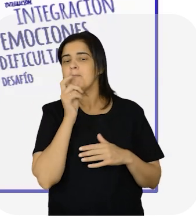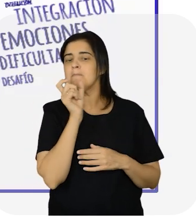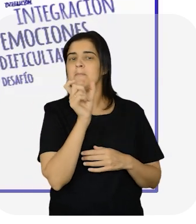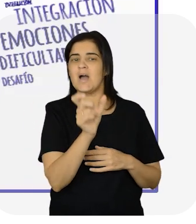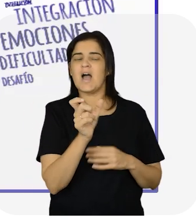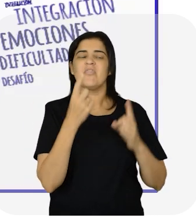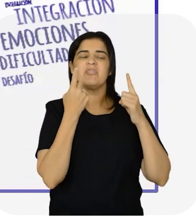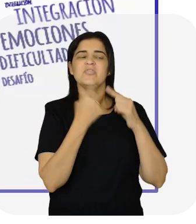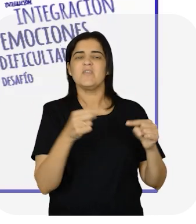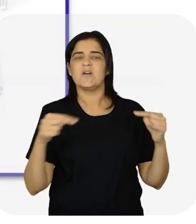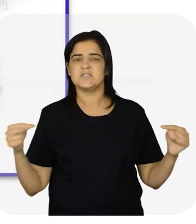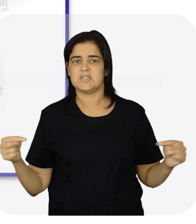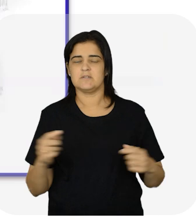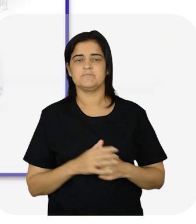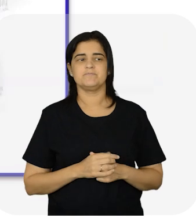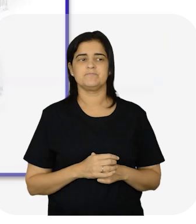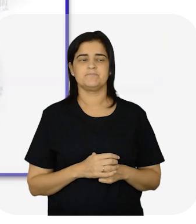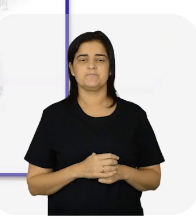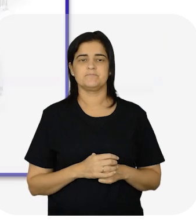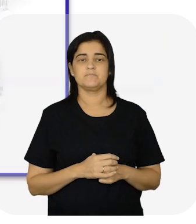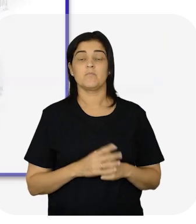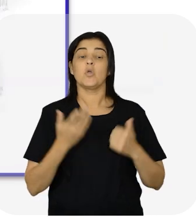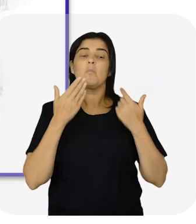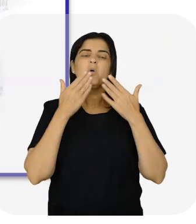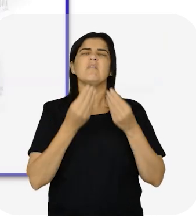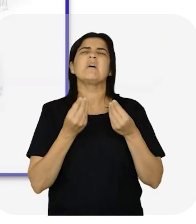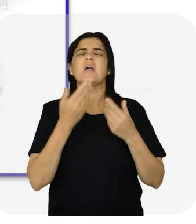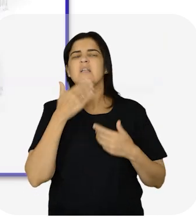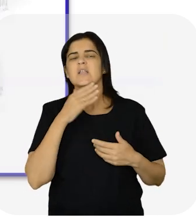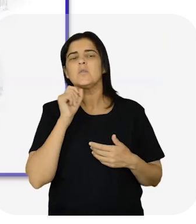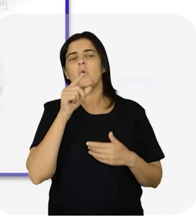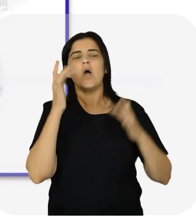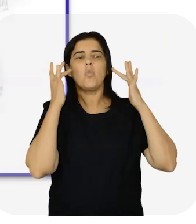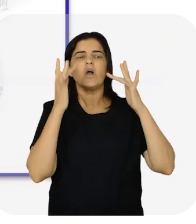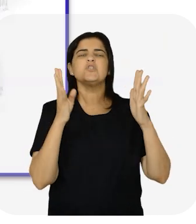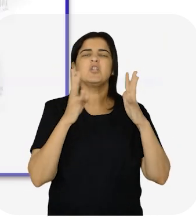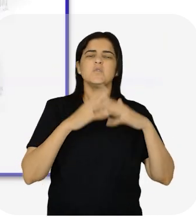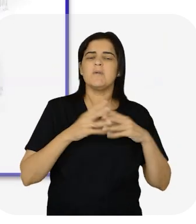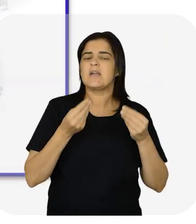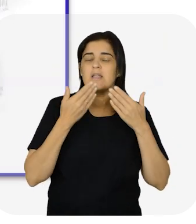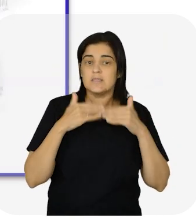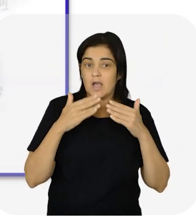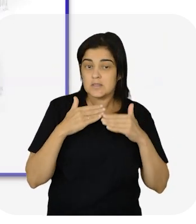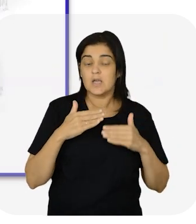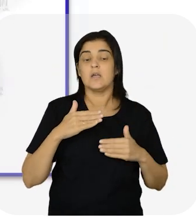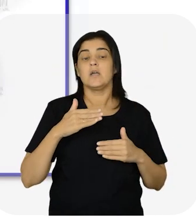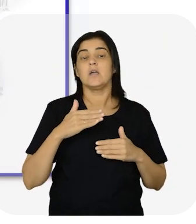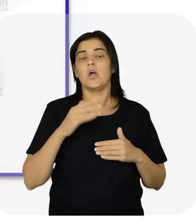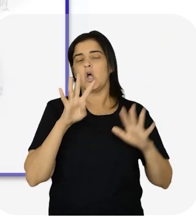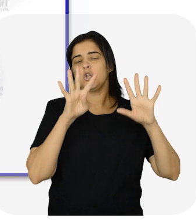término diversidad. Cuando les preguntamos qué entienden ellos por educación inclusiva,